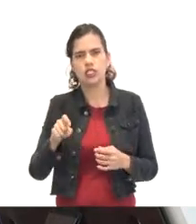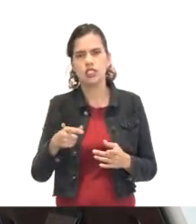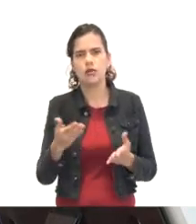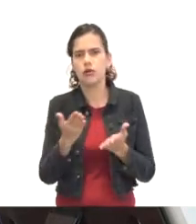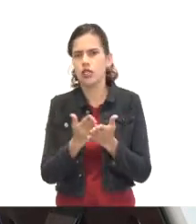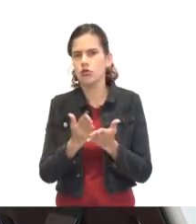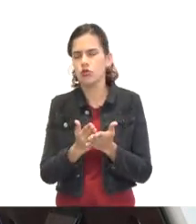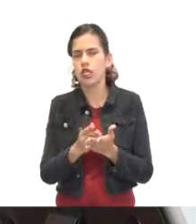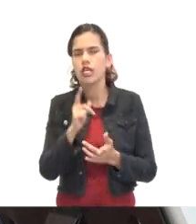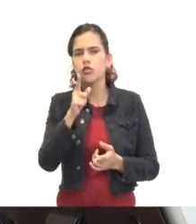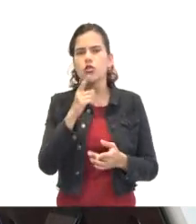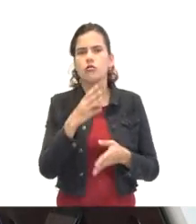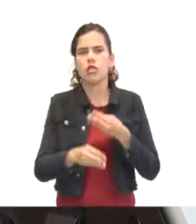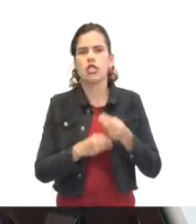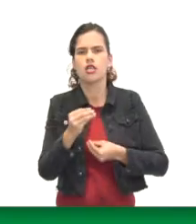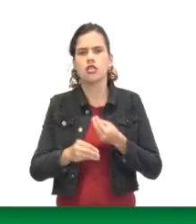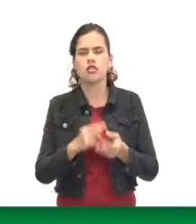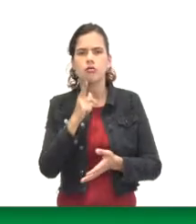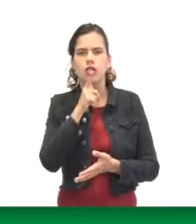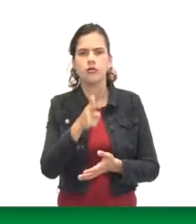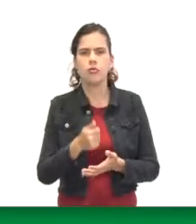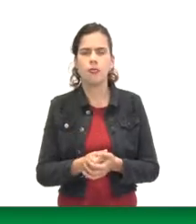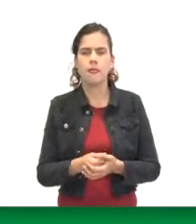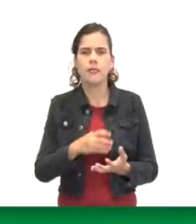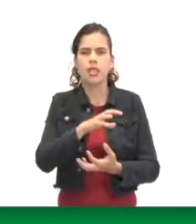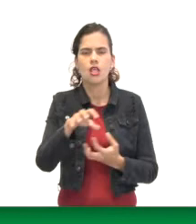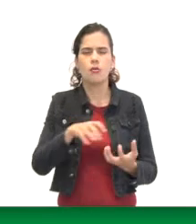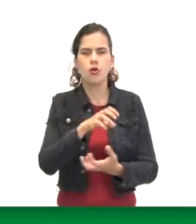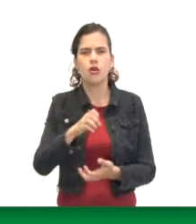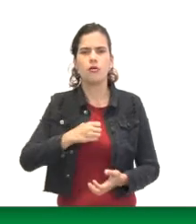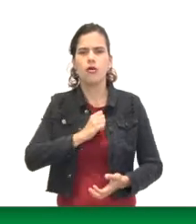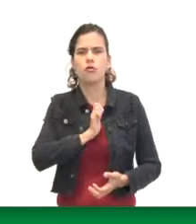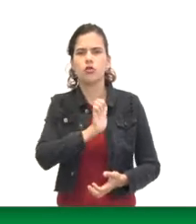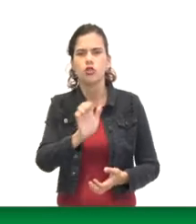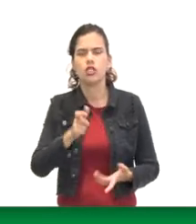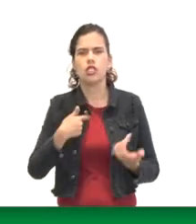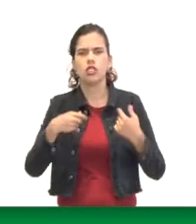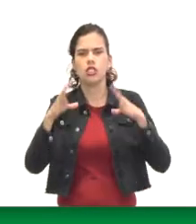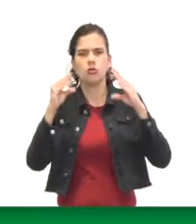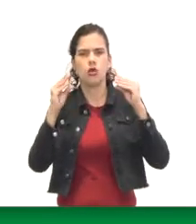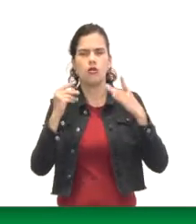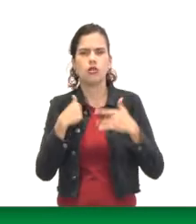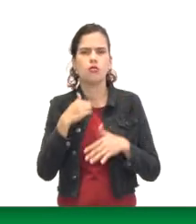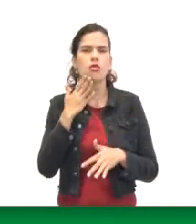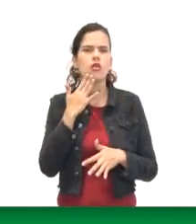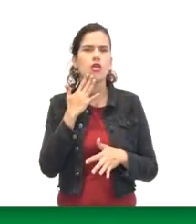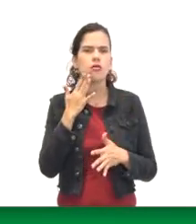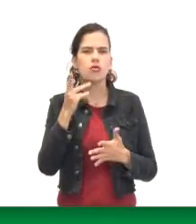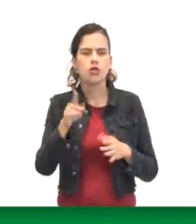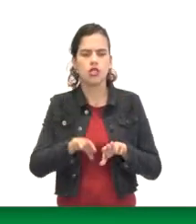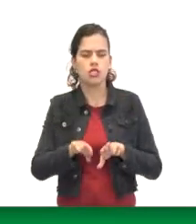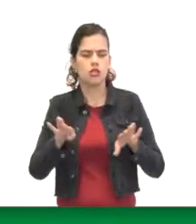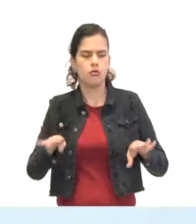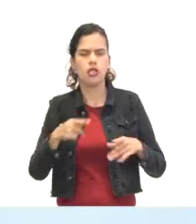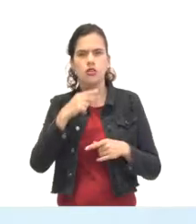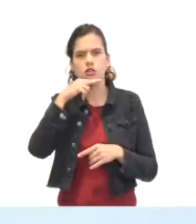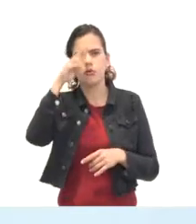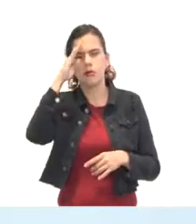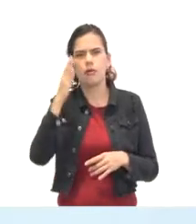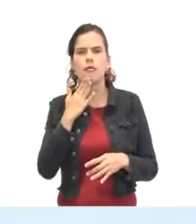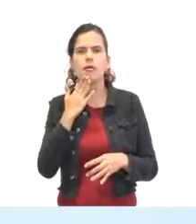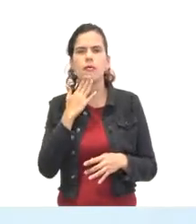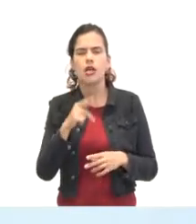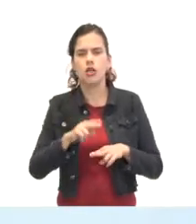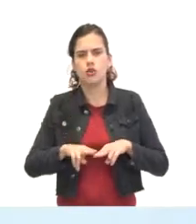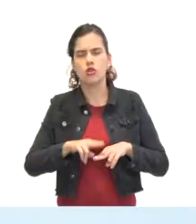estudio, esto también afecta el rendimiento. Los problemas emocionales, si estamos hablando, por ejemplo, de separación de los padres, los niños, sobre